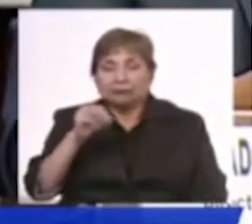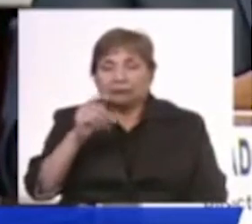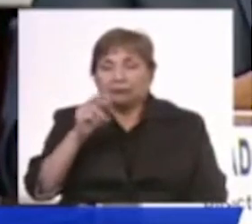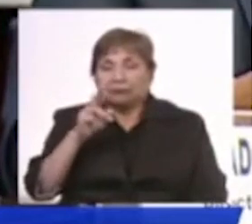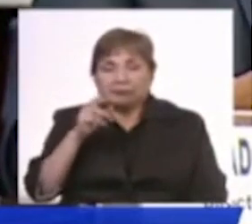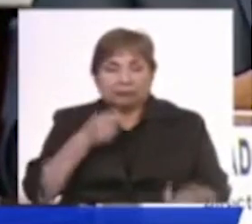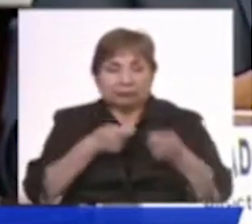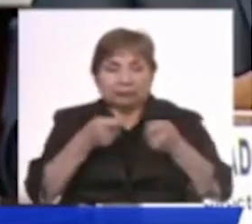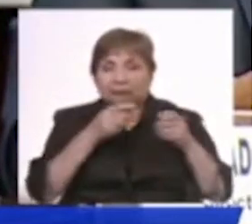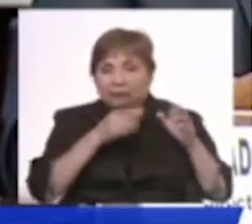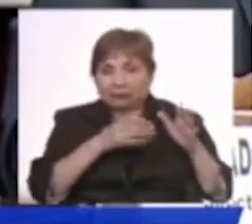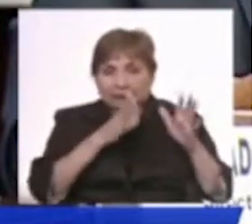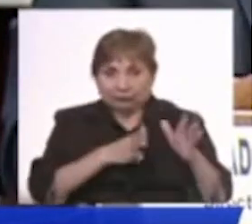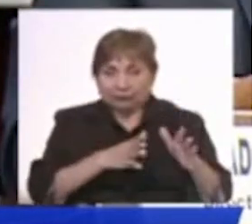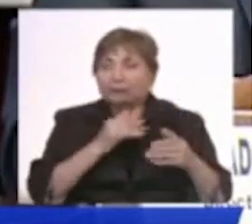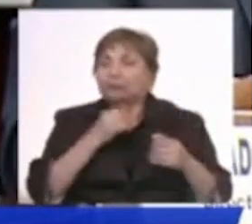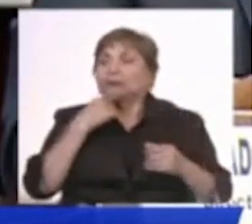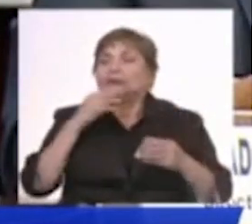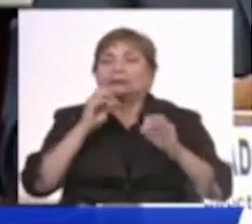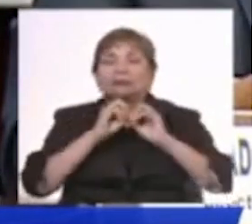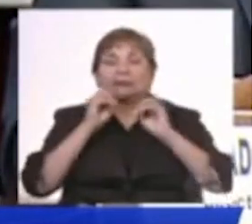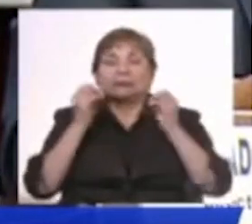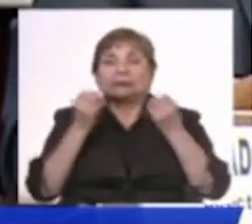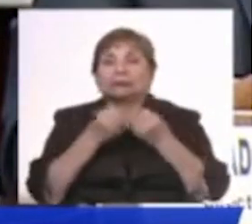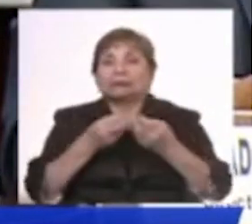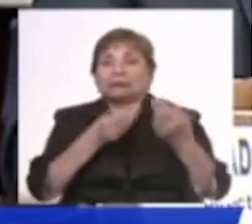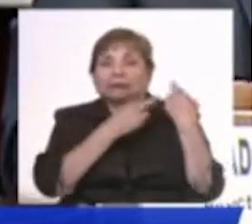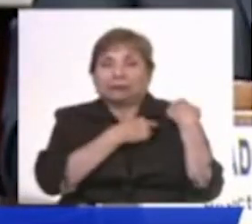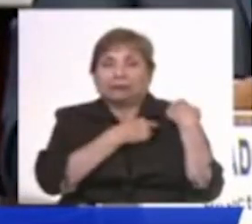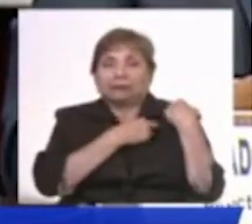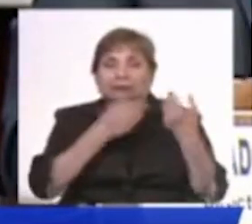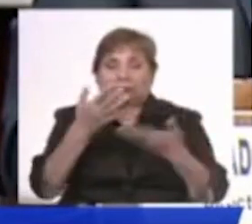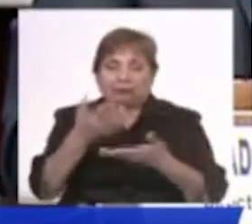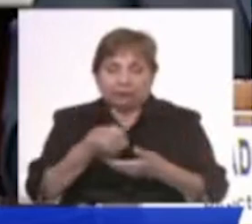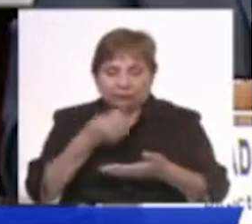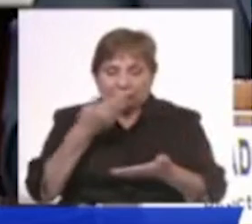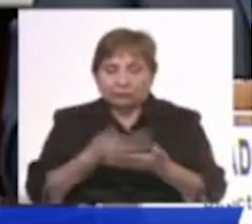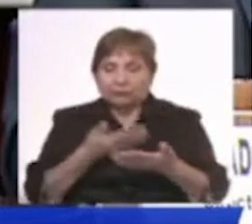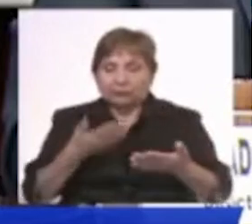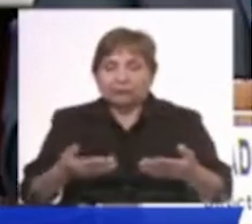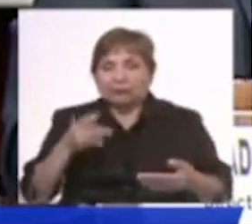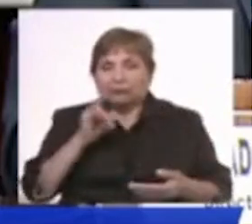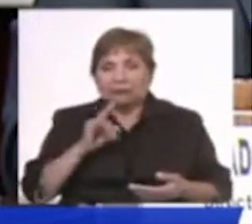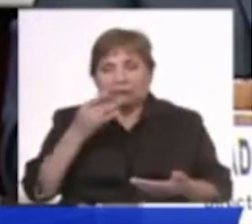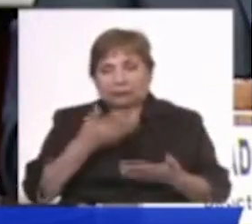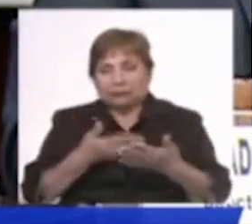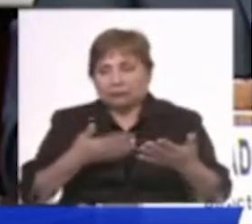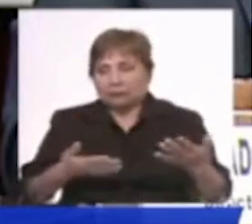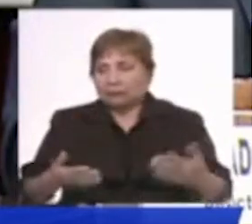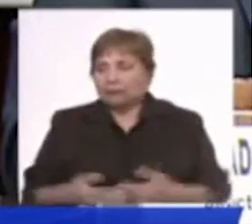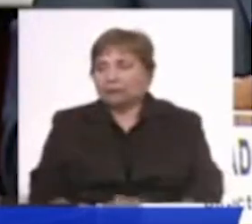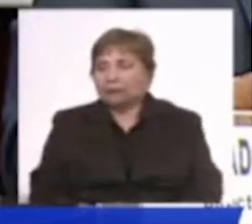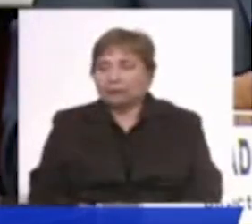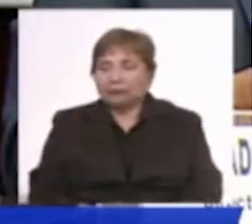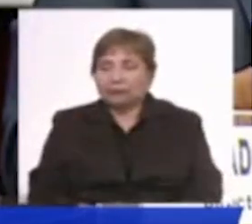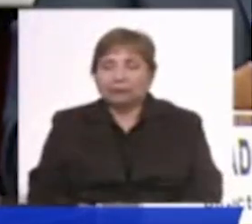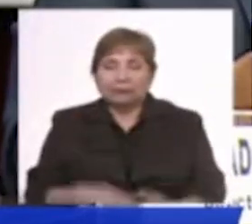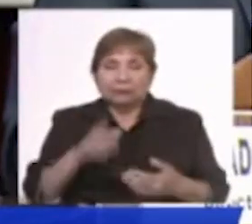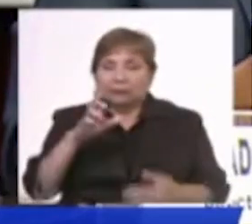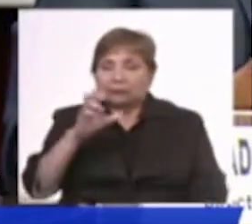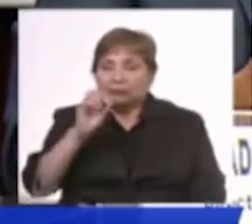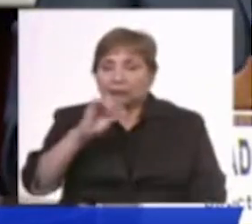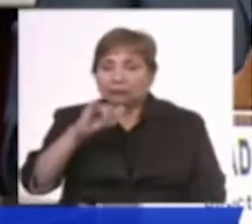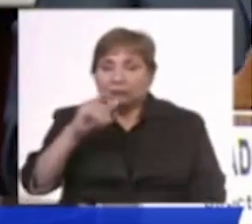General de Administración están los órganos encargados de la adquisición de bienes y de servicios. La Oficina de